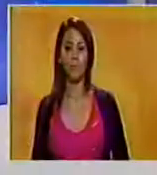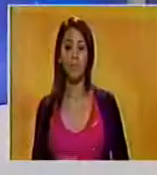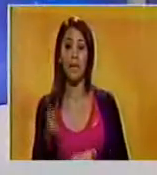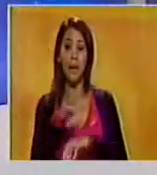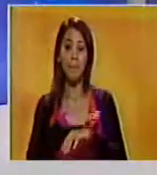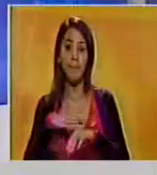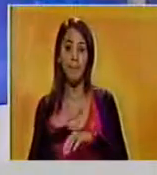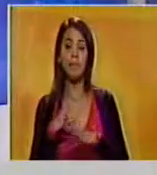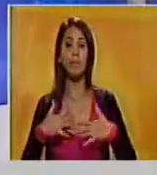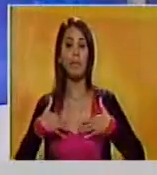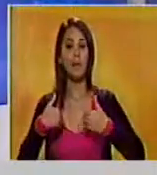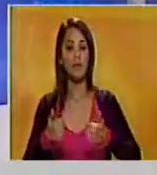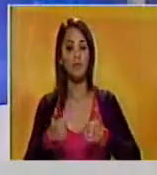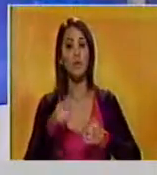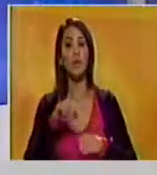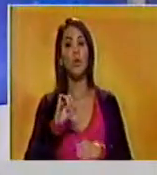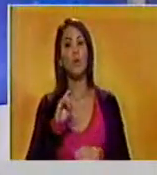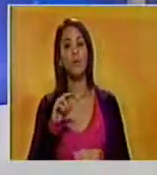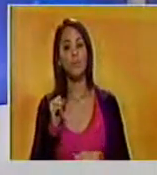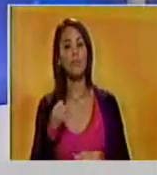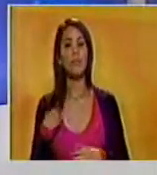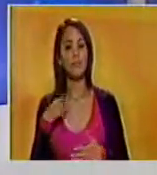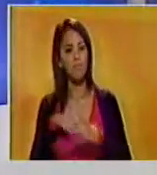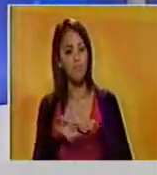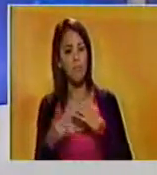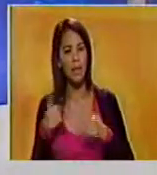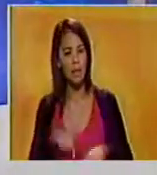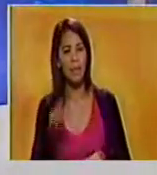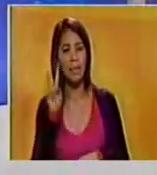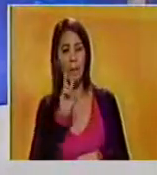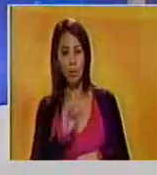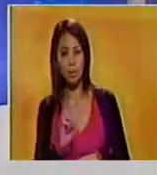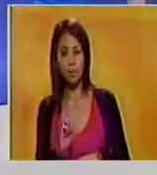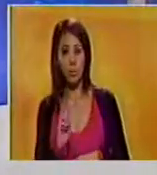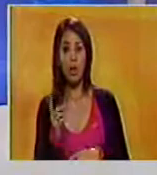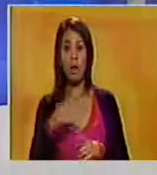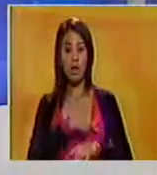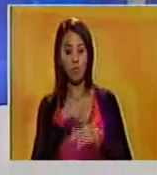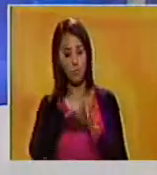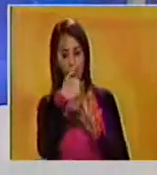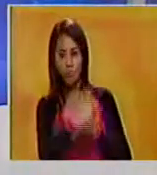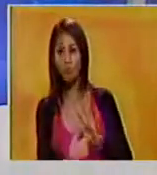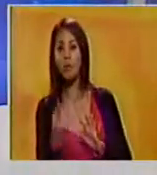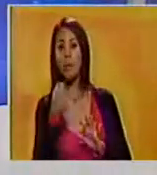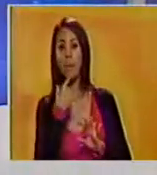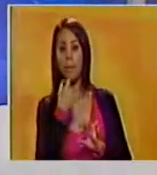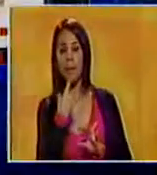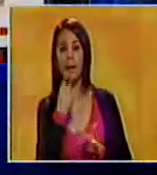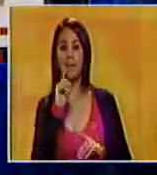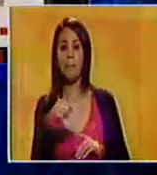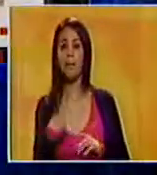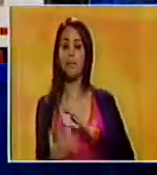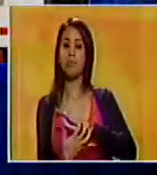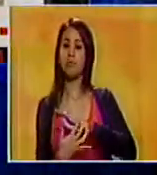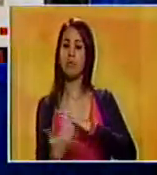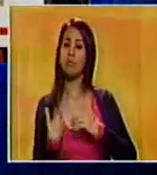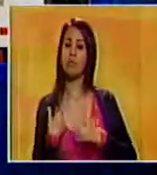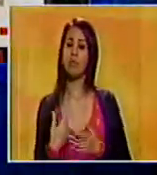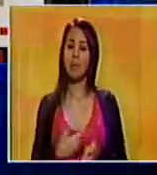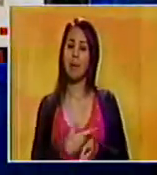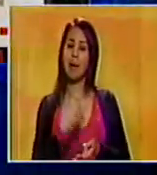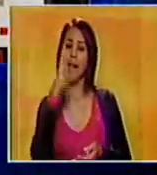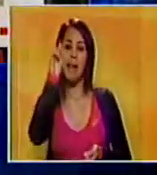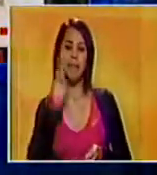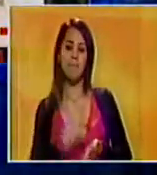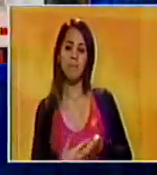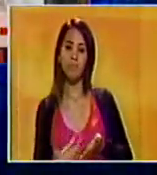El ministro para la Salud, Luis López, informó que ingresaron al país insumos médicos y dispositivos dializadores. López destacó mediante su cuenta de